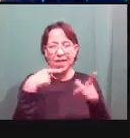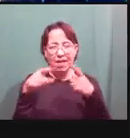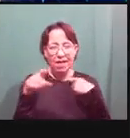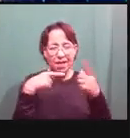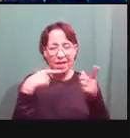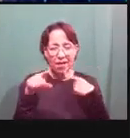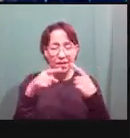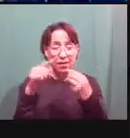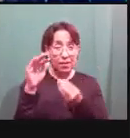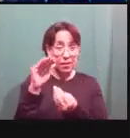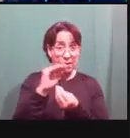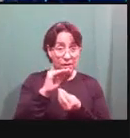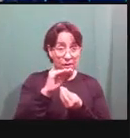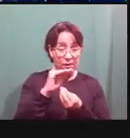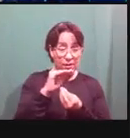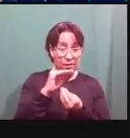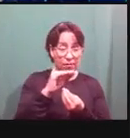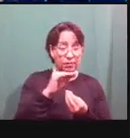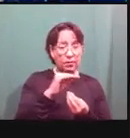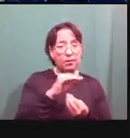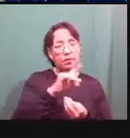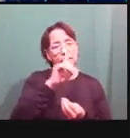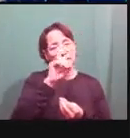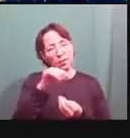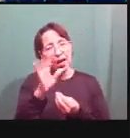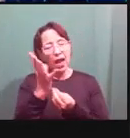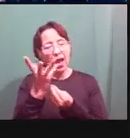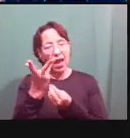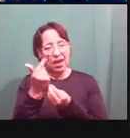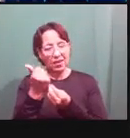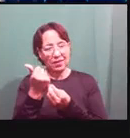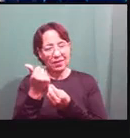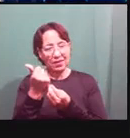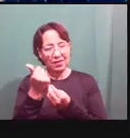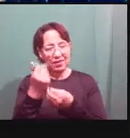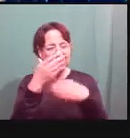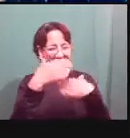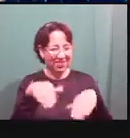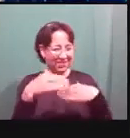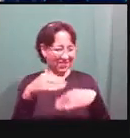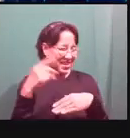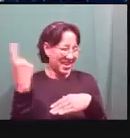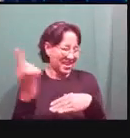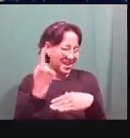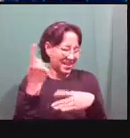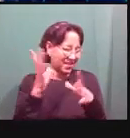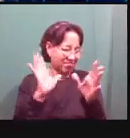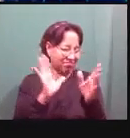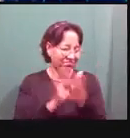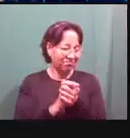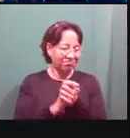es el patrimonio y lo que es el arte urbano en general.